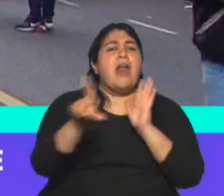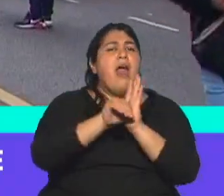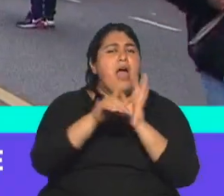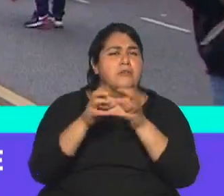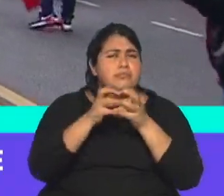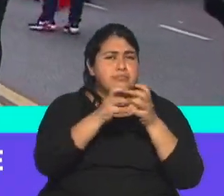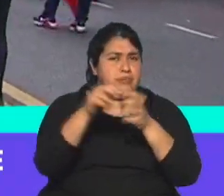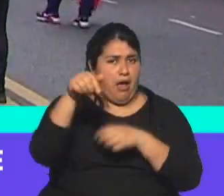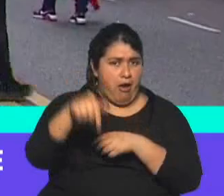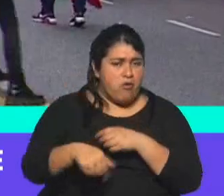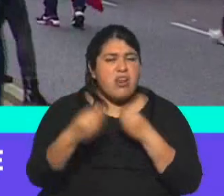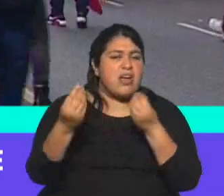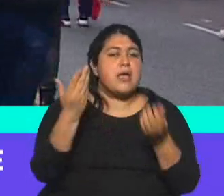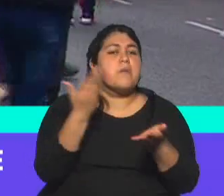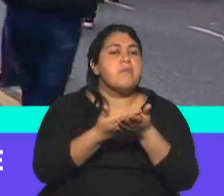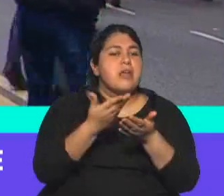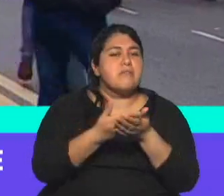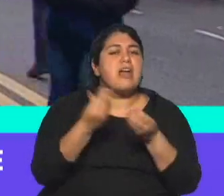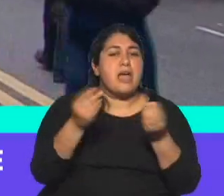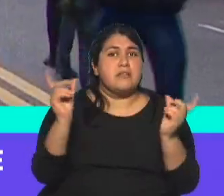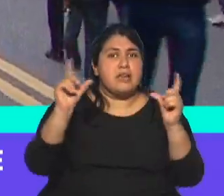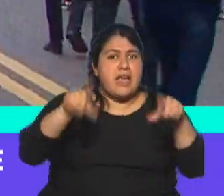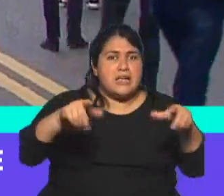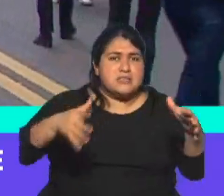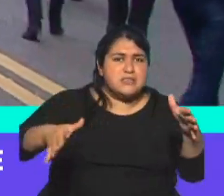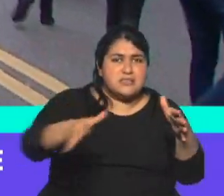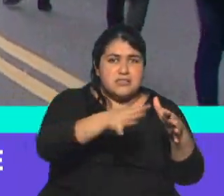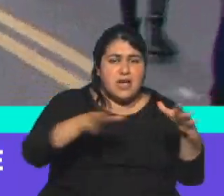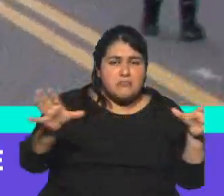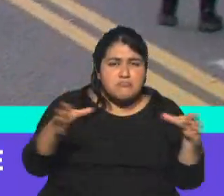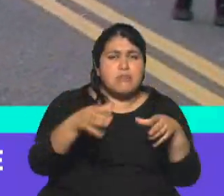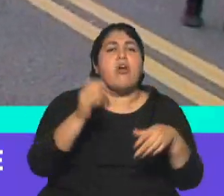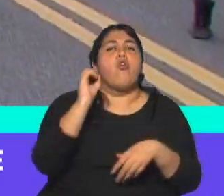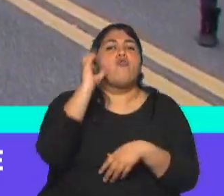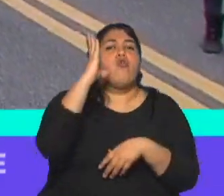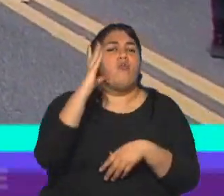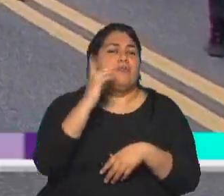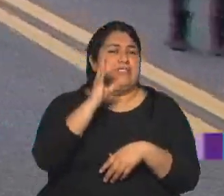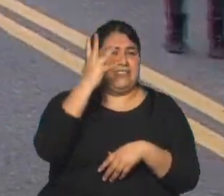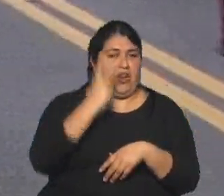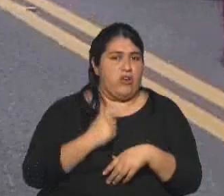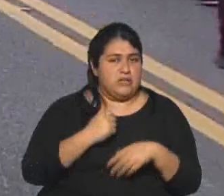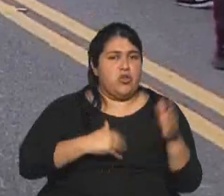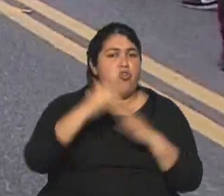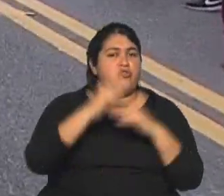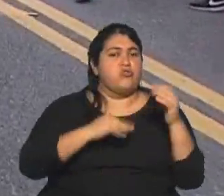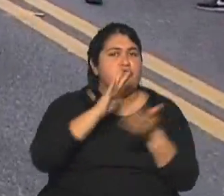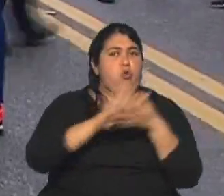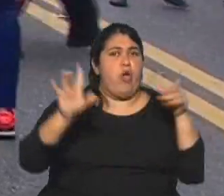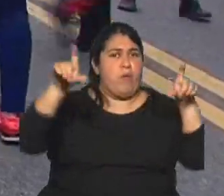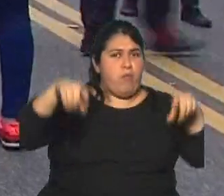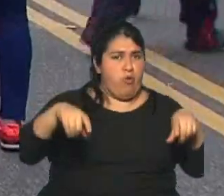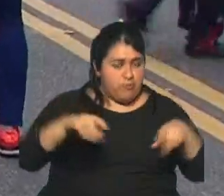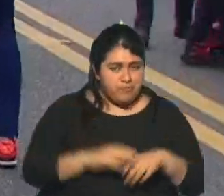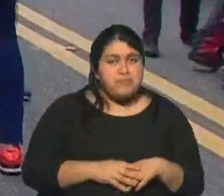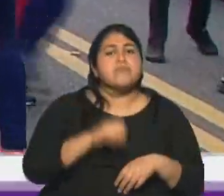esta ley que propone la rezonificación del predio que tiene el Club San Lorenzo para la construcción del nuevo estadio. Recordemos que este